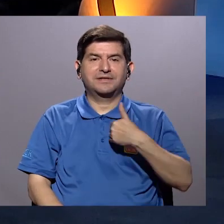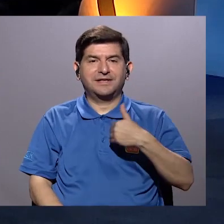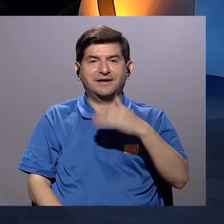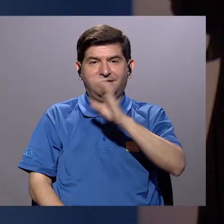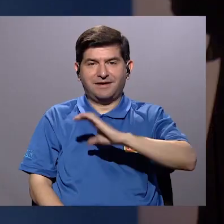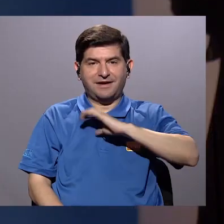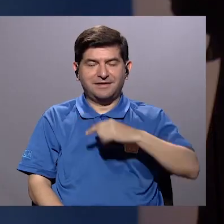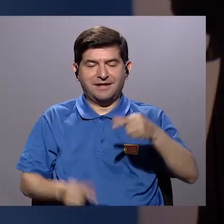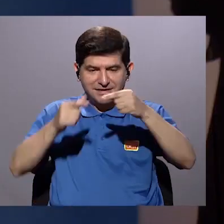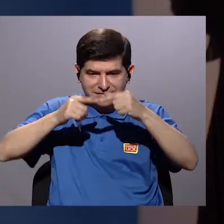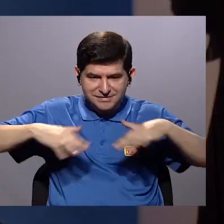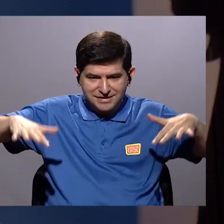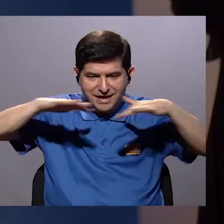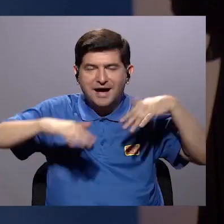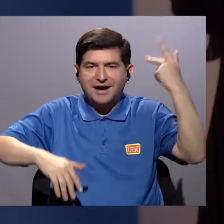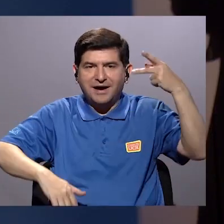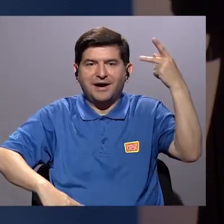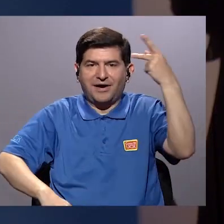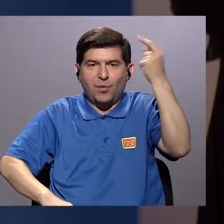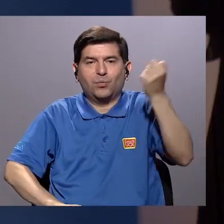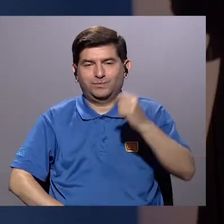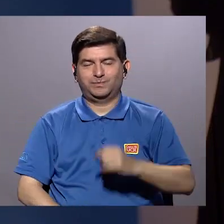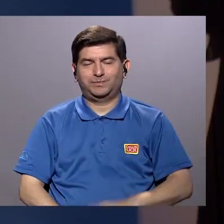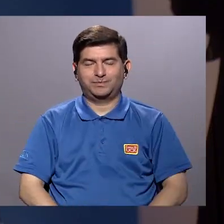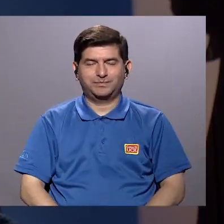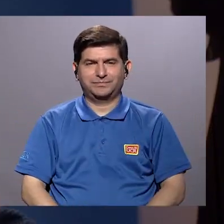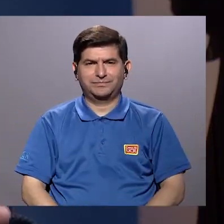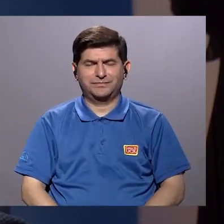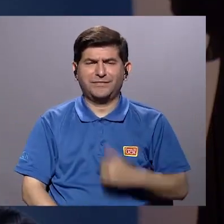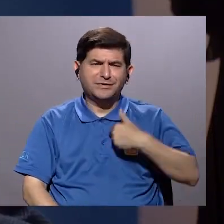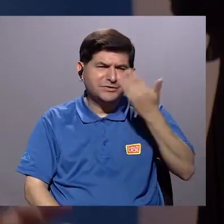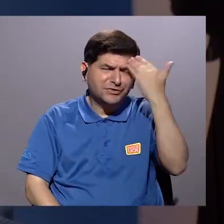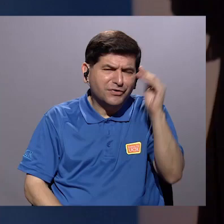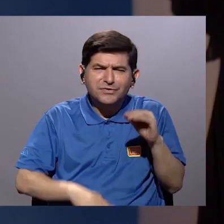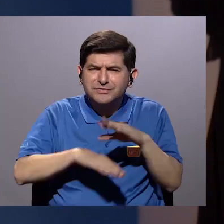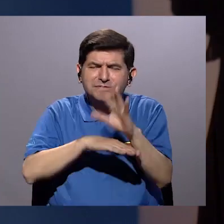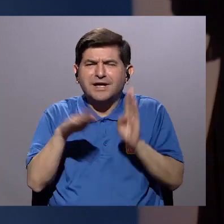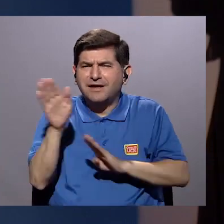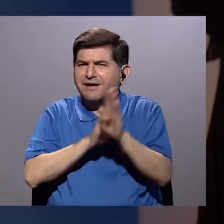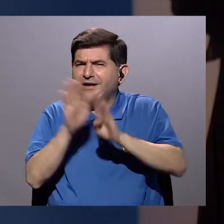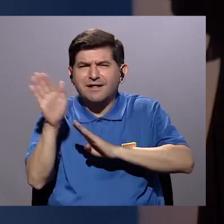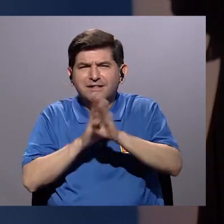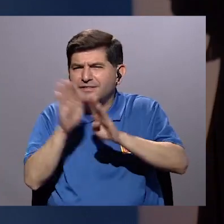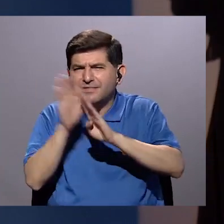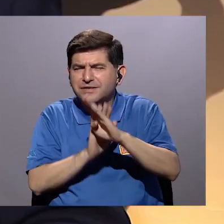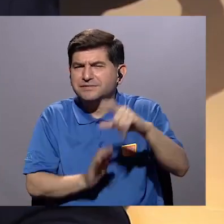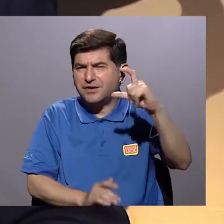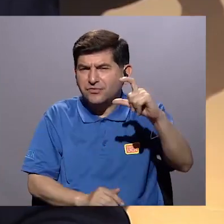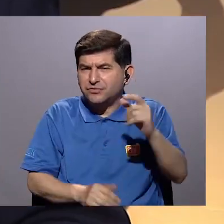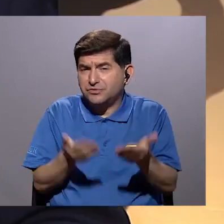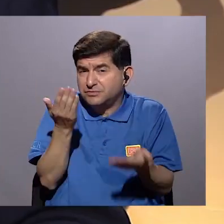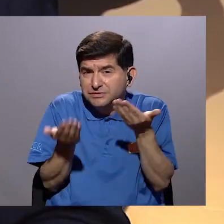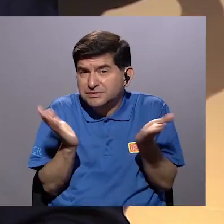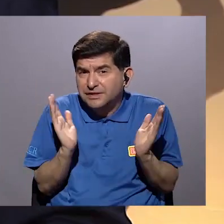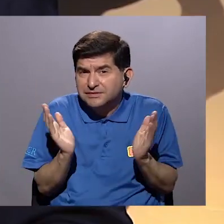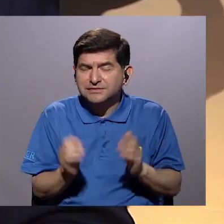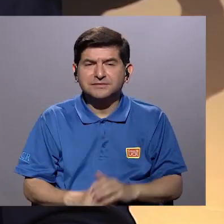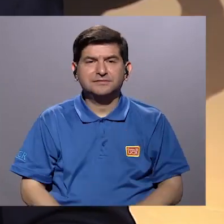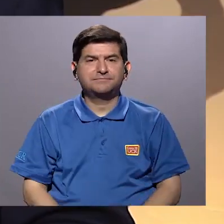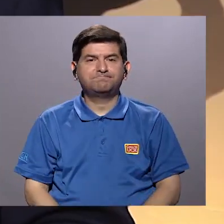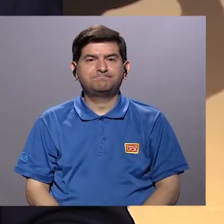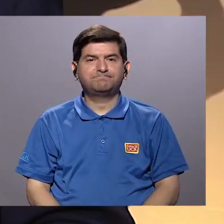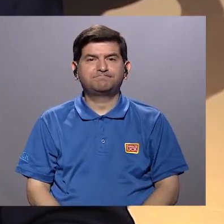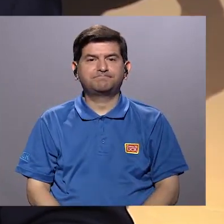también. Sí. Eso, digamos, no sé en qué influye en el desarrollo de las baterías. Sí, sí.